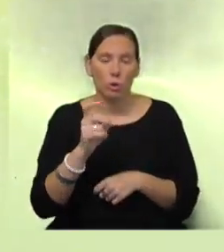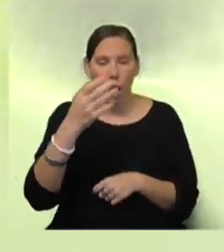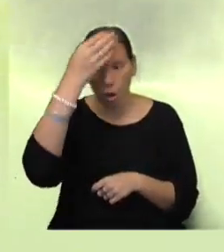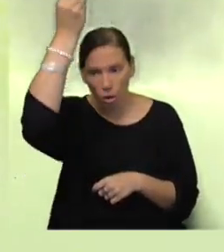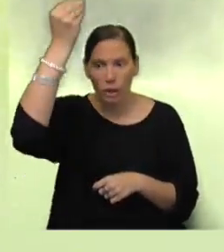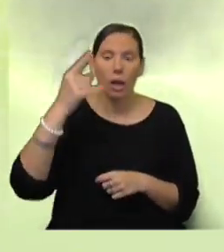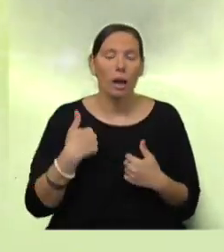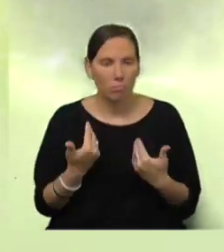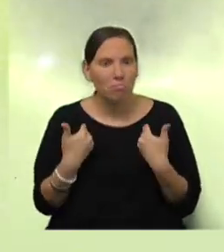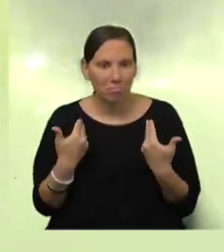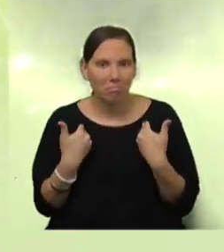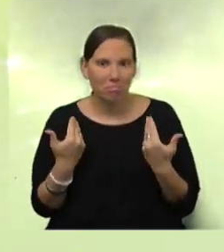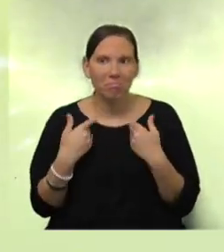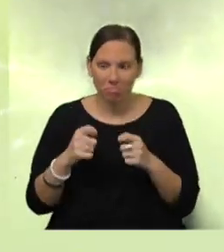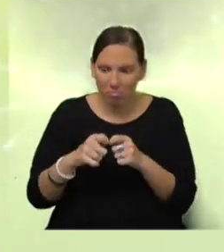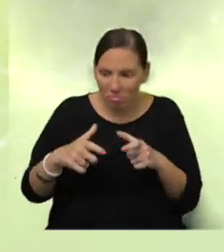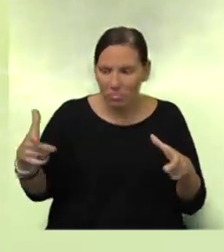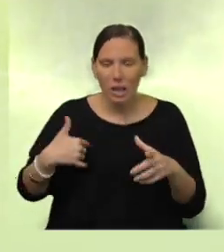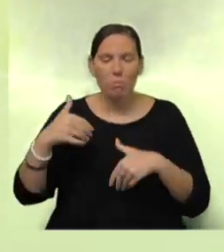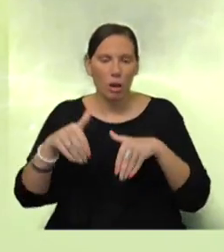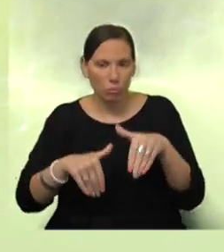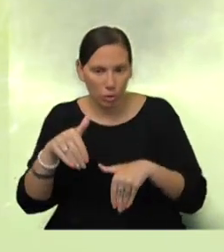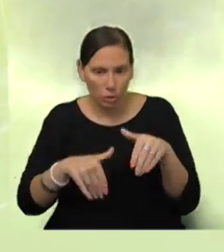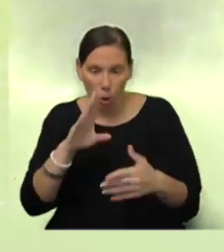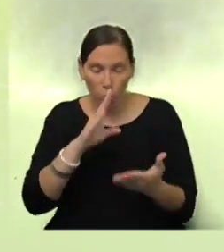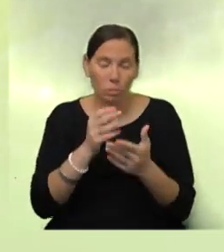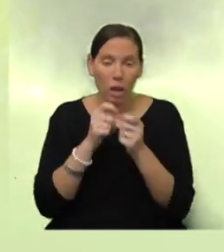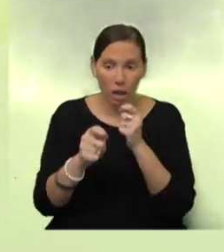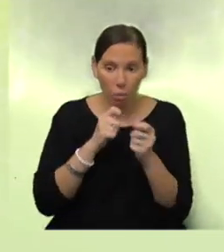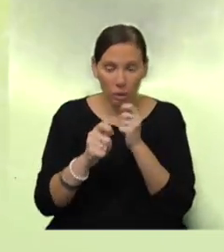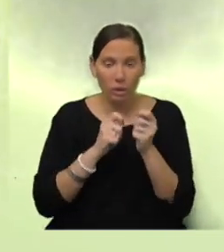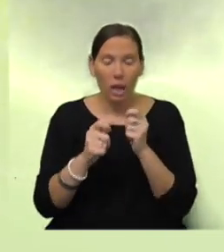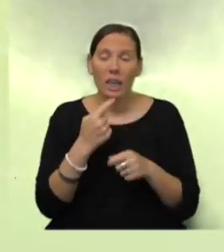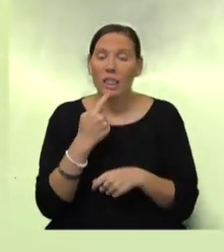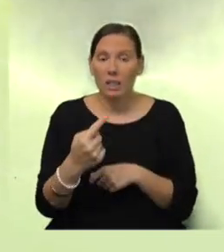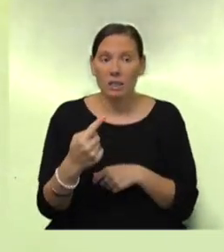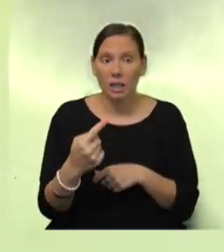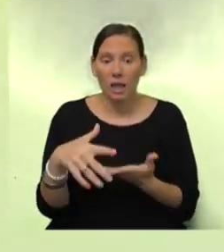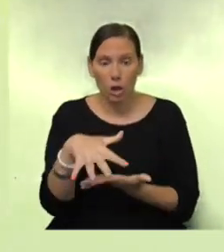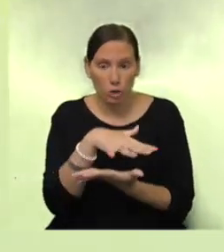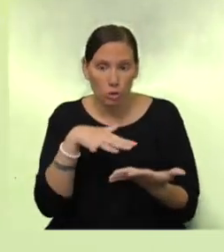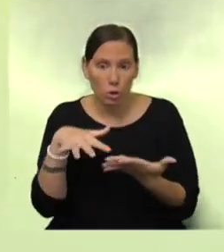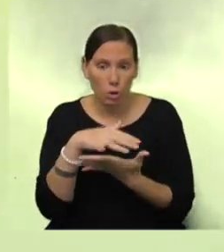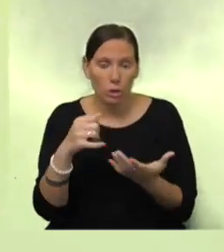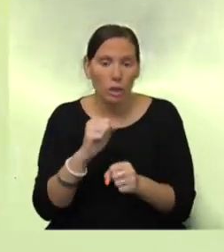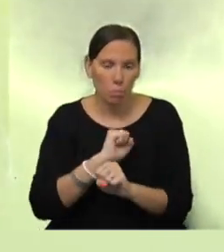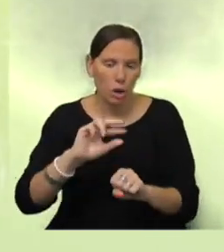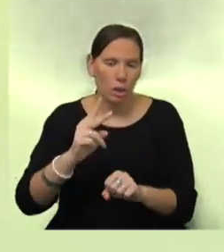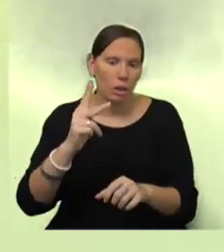mostró entusiasmado por el crecimiento de su postulación en las últimas encuestas que lo ubican según él en la zona de